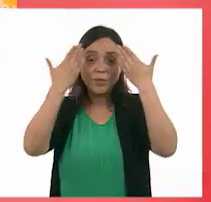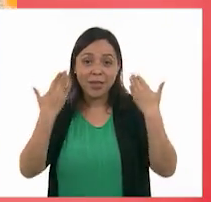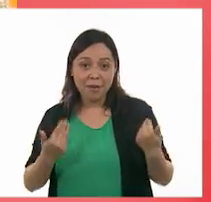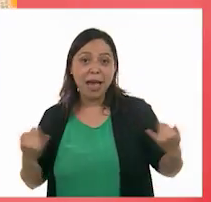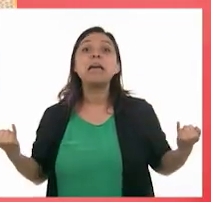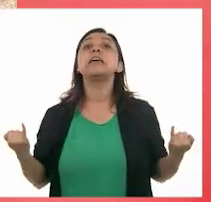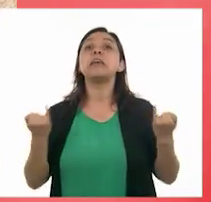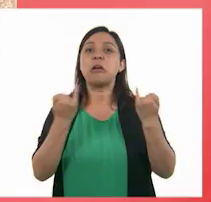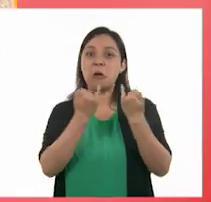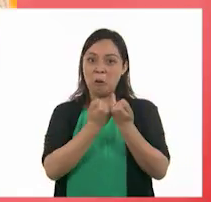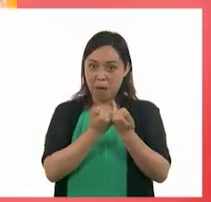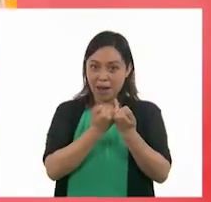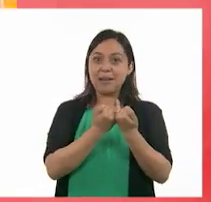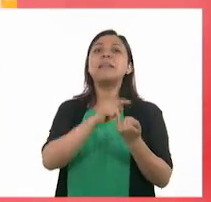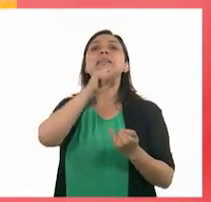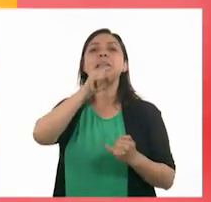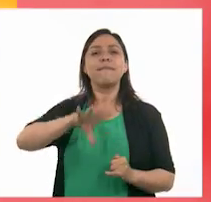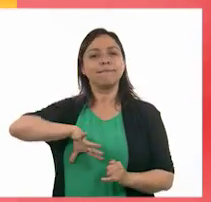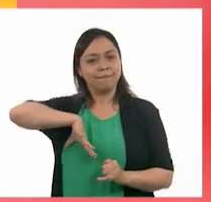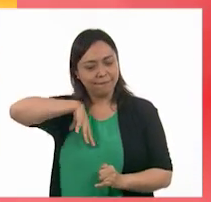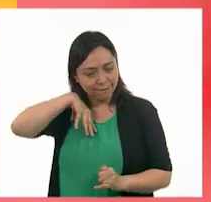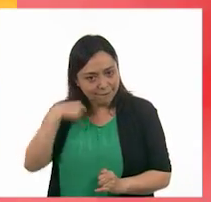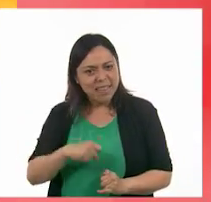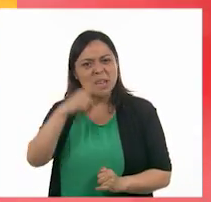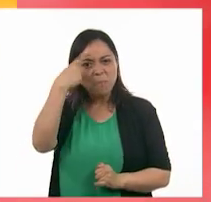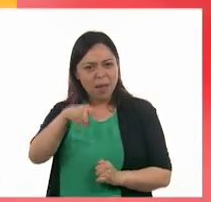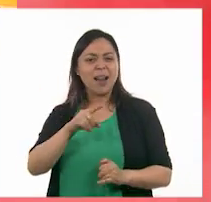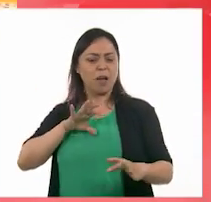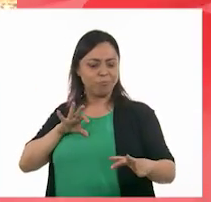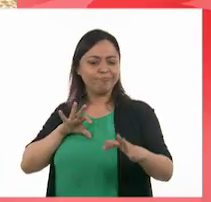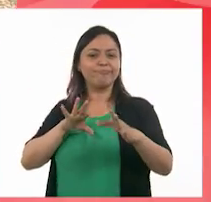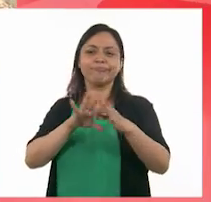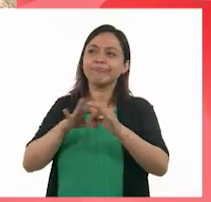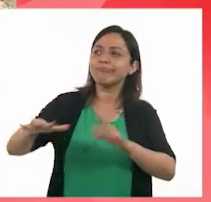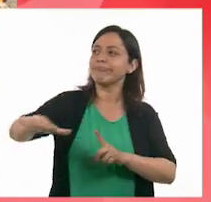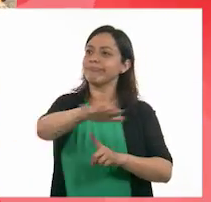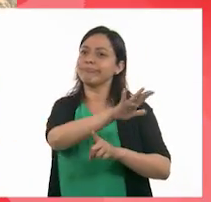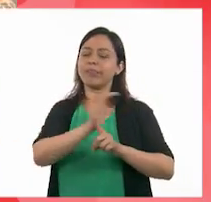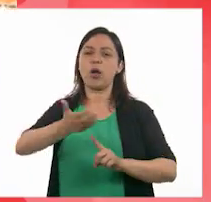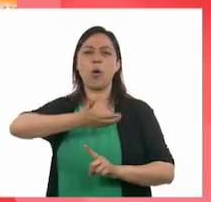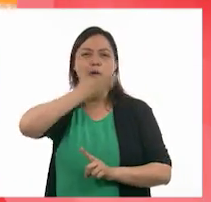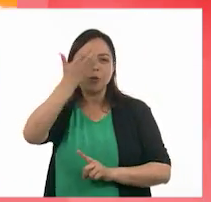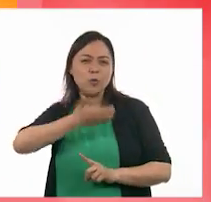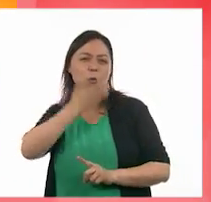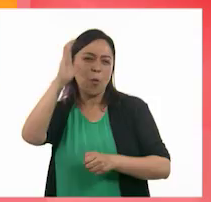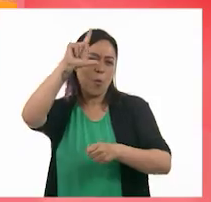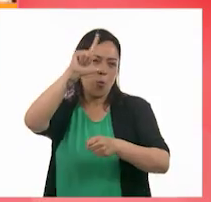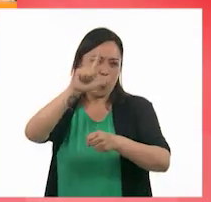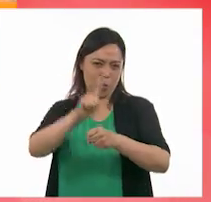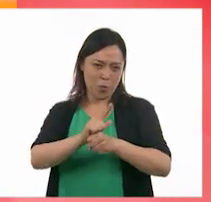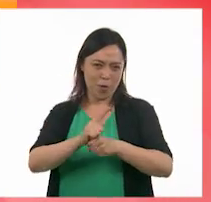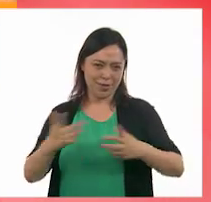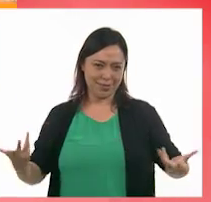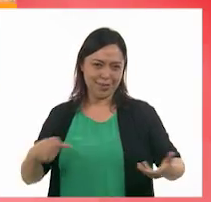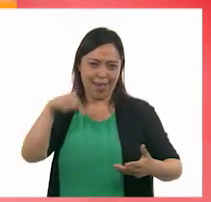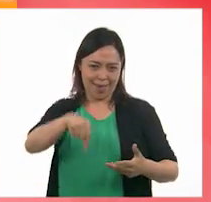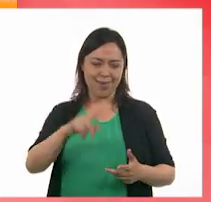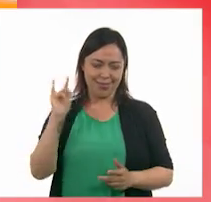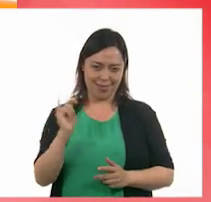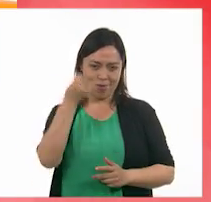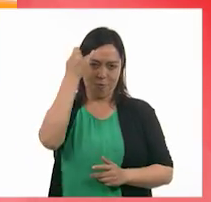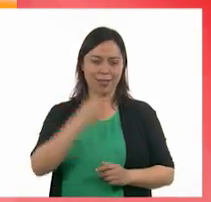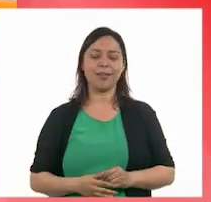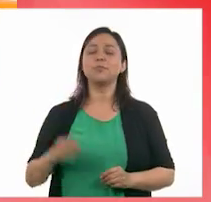hicieron su lucha para poderse adaptarse a las costumbres y a esta cultura binacional que tenemos aquí en Tijuana. Bien, Andrés,